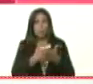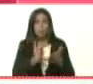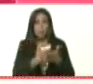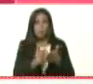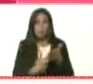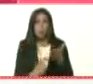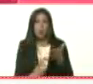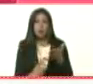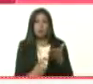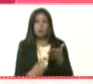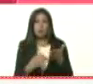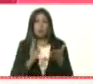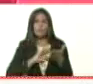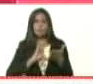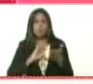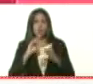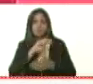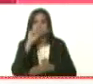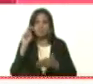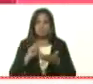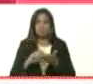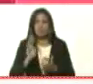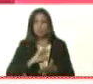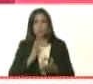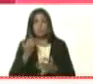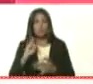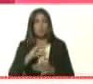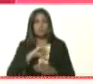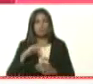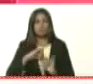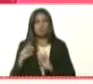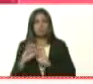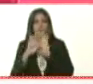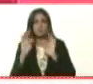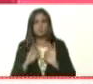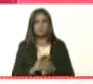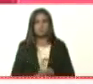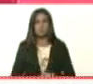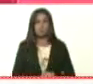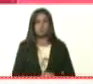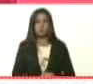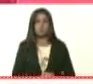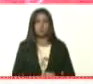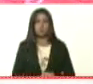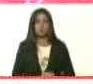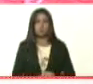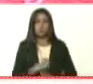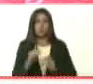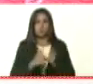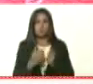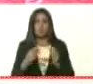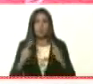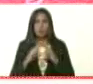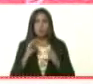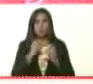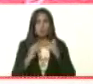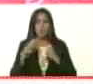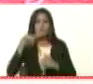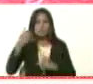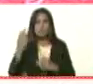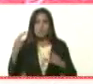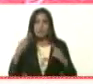organismo autónomo, un organismo propio nacional. ¿Se está proponiendo? Se está proponiendo en este segundo encuentro. ¿Ustedes terminan este encuentro mañana?